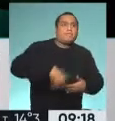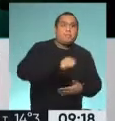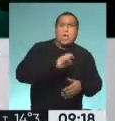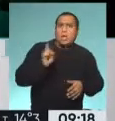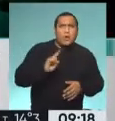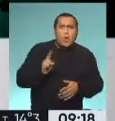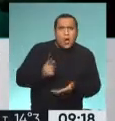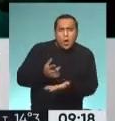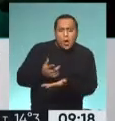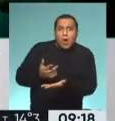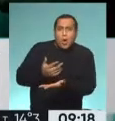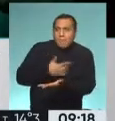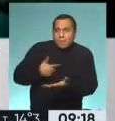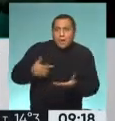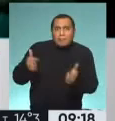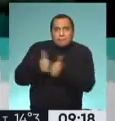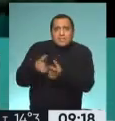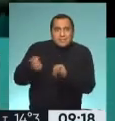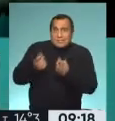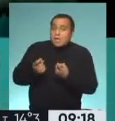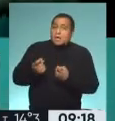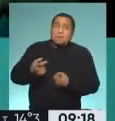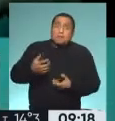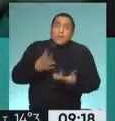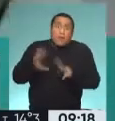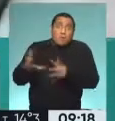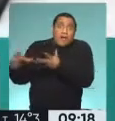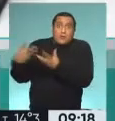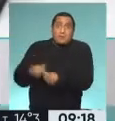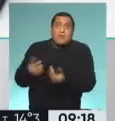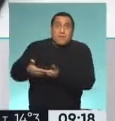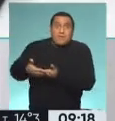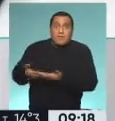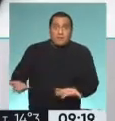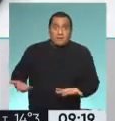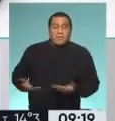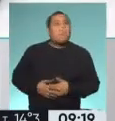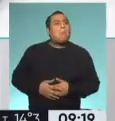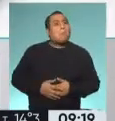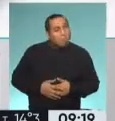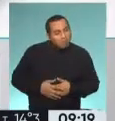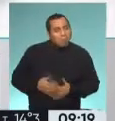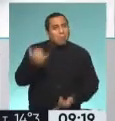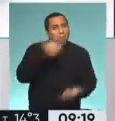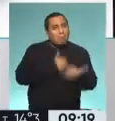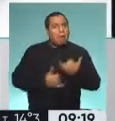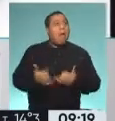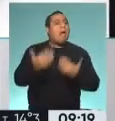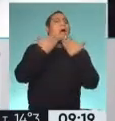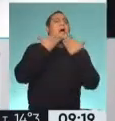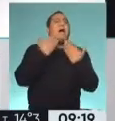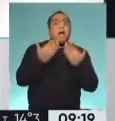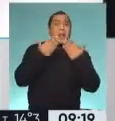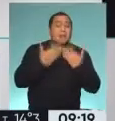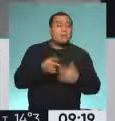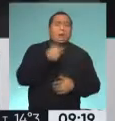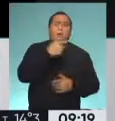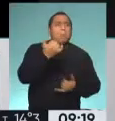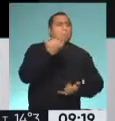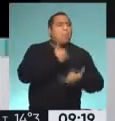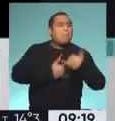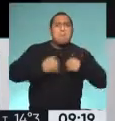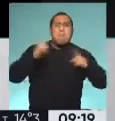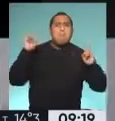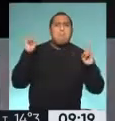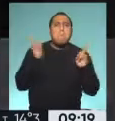dicen que son beneficiosas, siempre son beneficiosas. Paula, realmente te agradezco tanto esta información, esta capacidad de poder